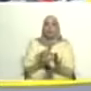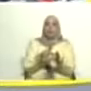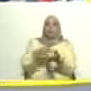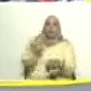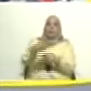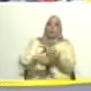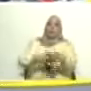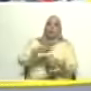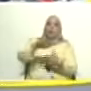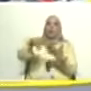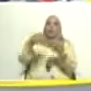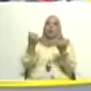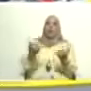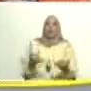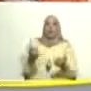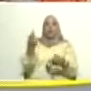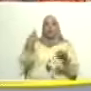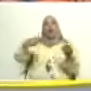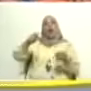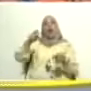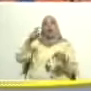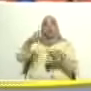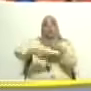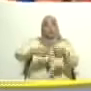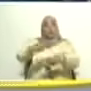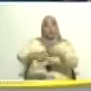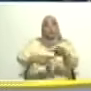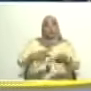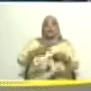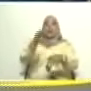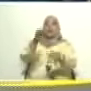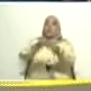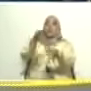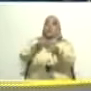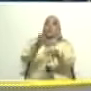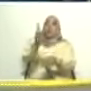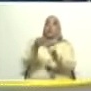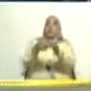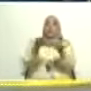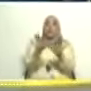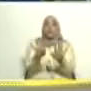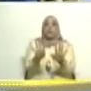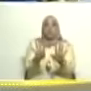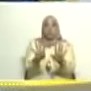producir nacionalmente los CLAT. Septiembre de